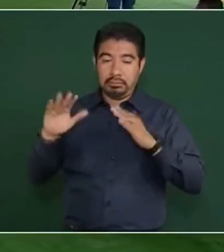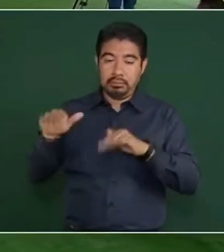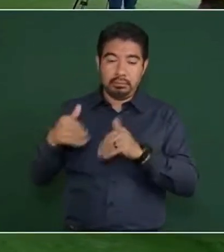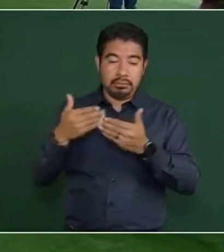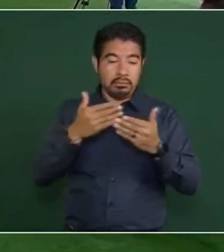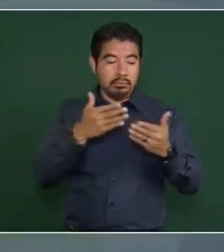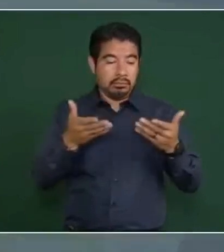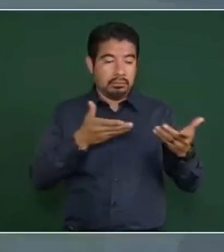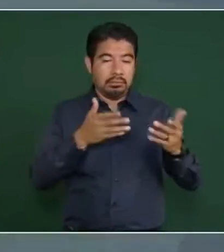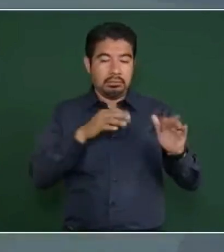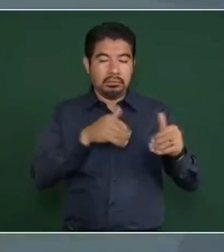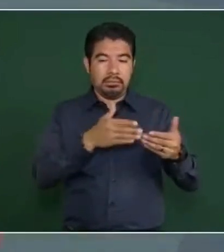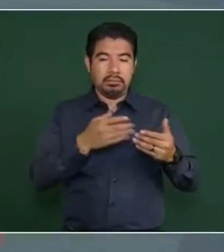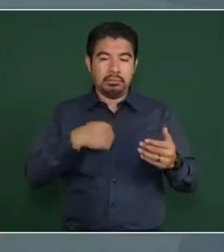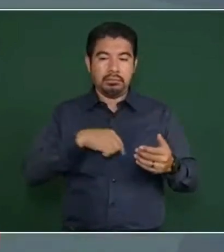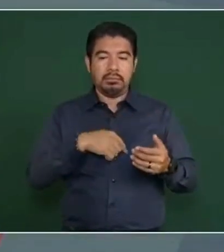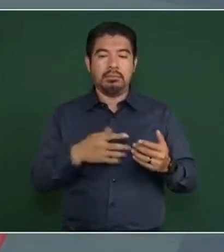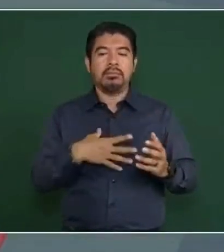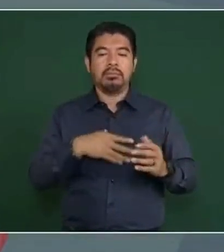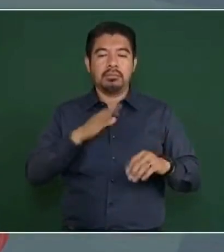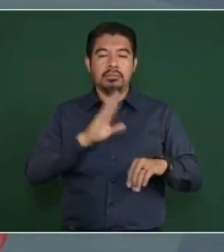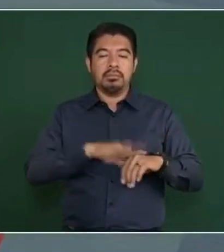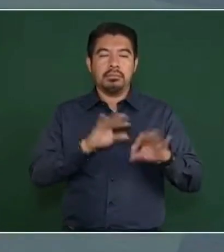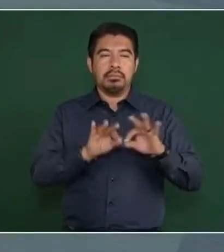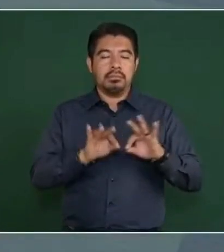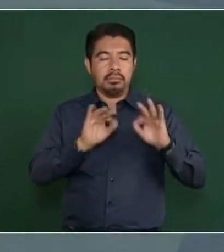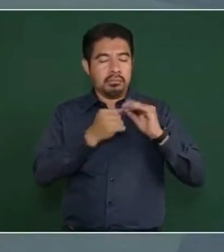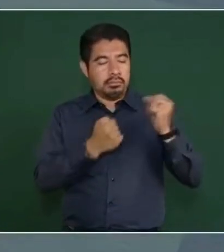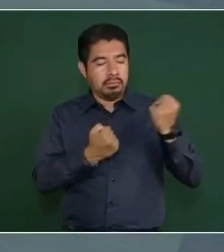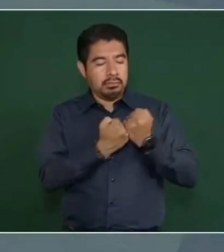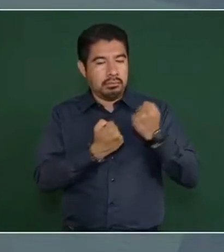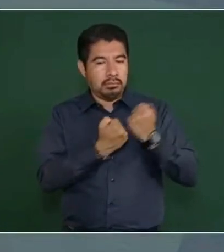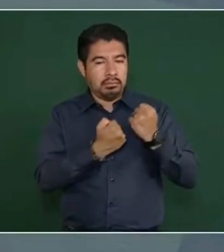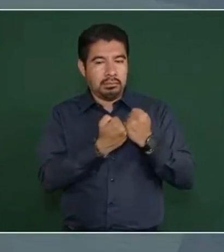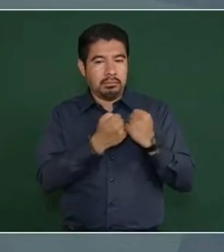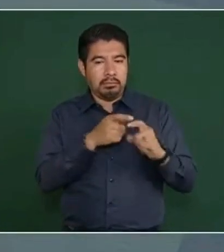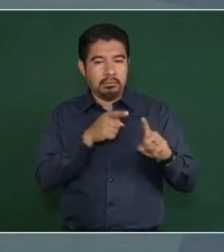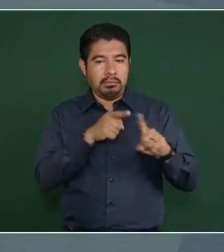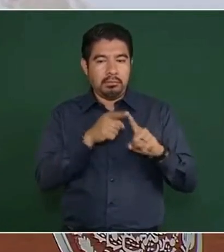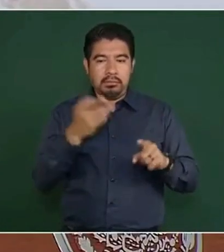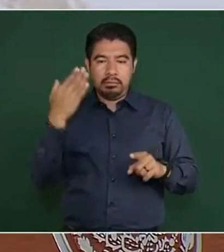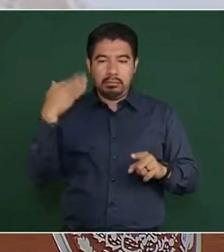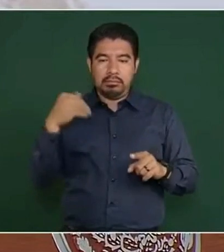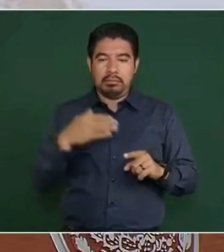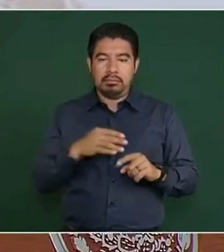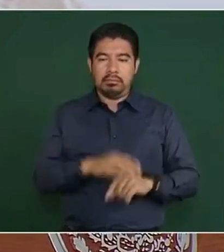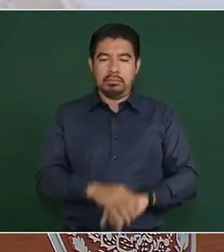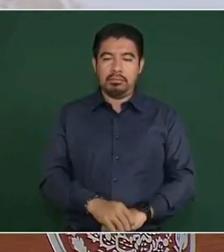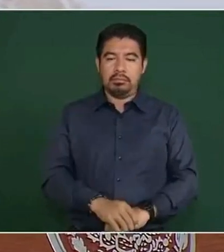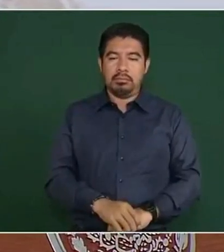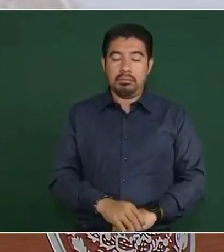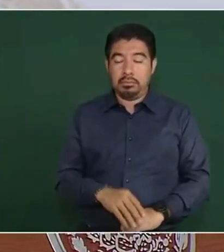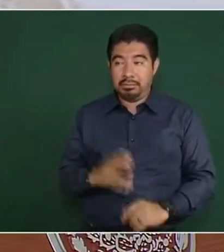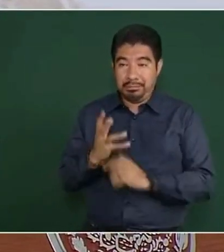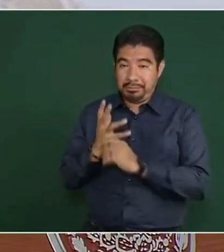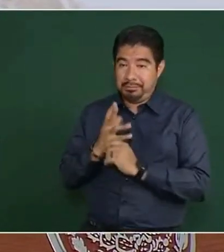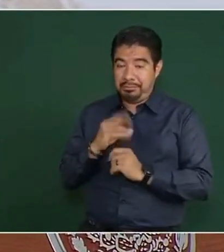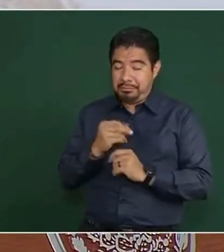porque aunque somos los principales socios, y eso es ahora, nada más que eso, no es fijación,